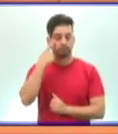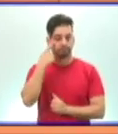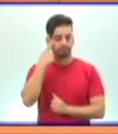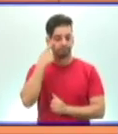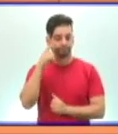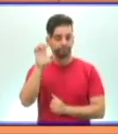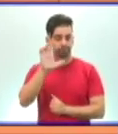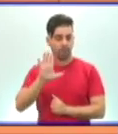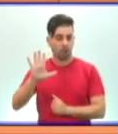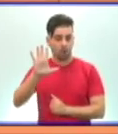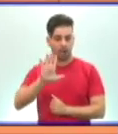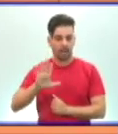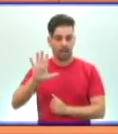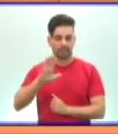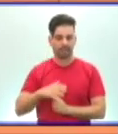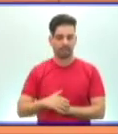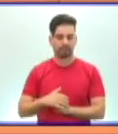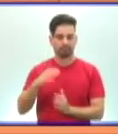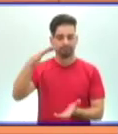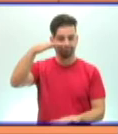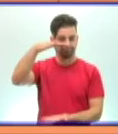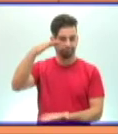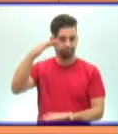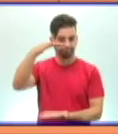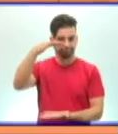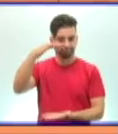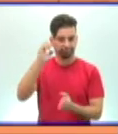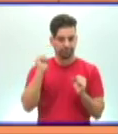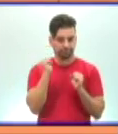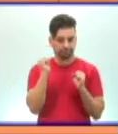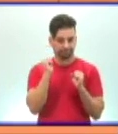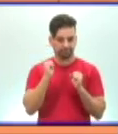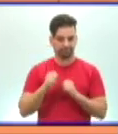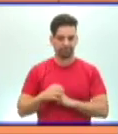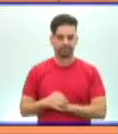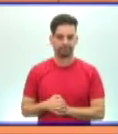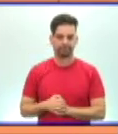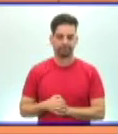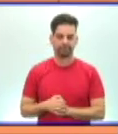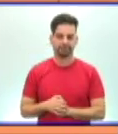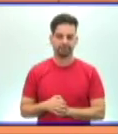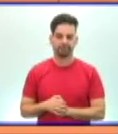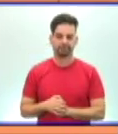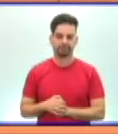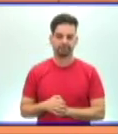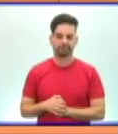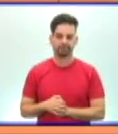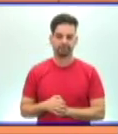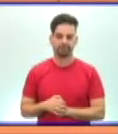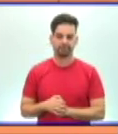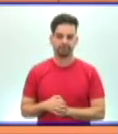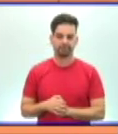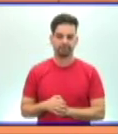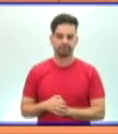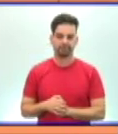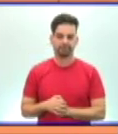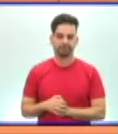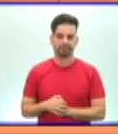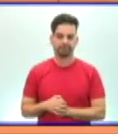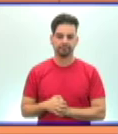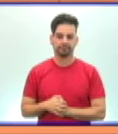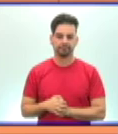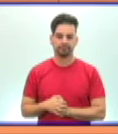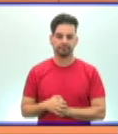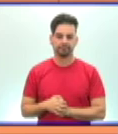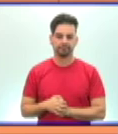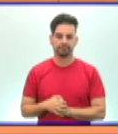dije, recuerden que hay mucha bibliografía que habla de 7 continentes, pero Cuba asume esta definición. Y 4 grandes masas